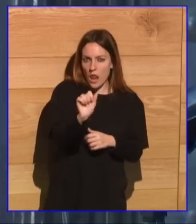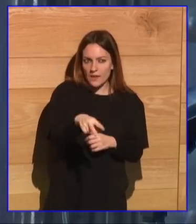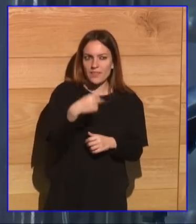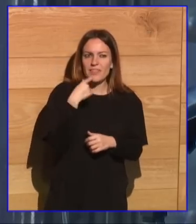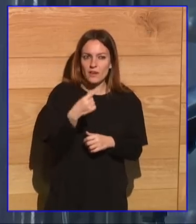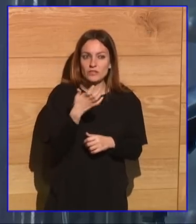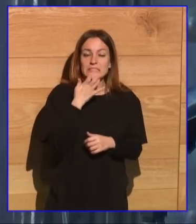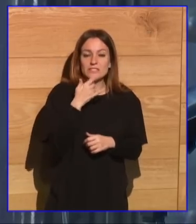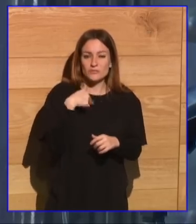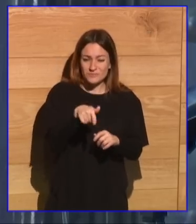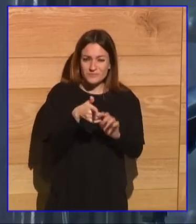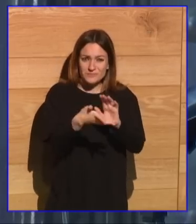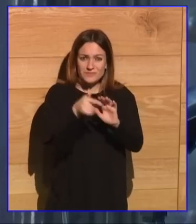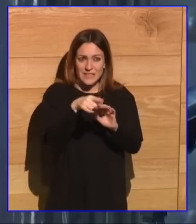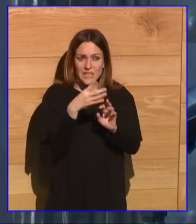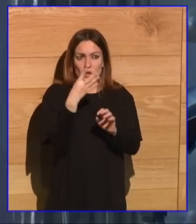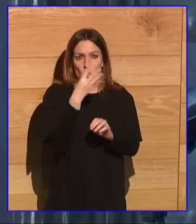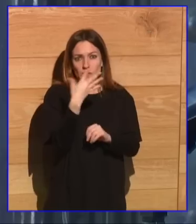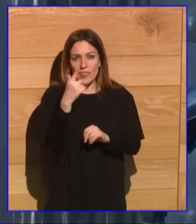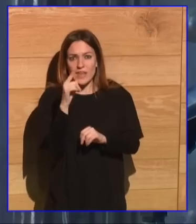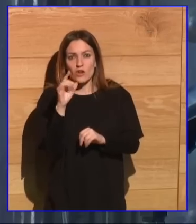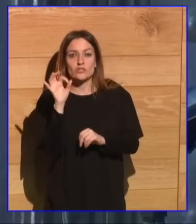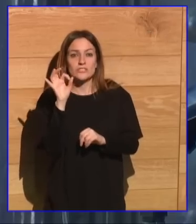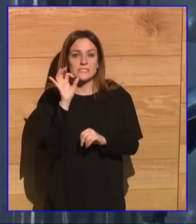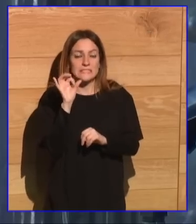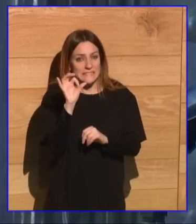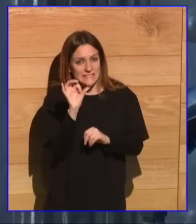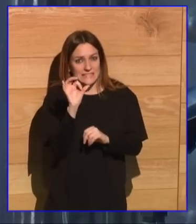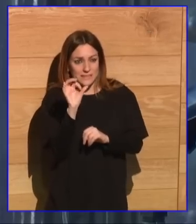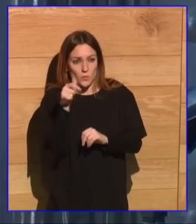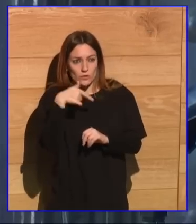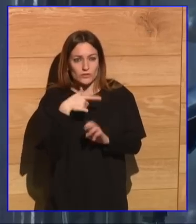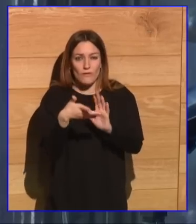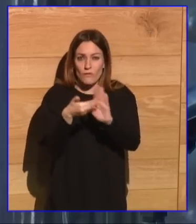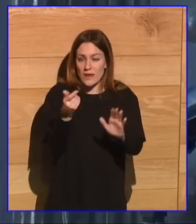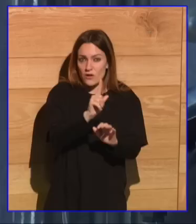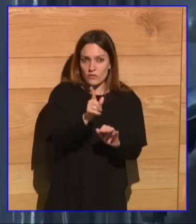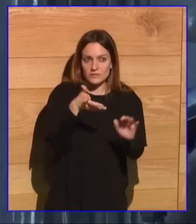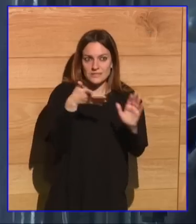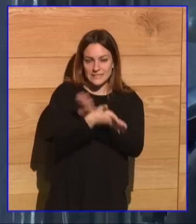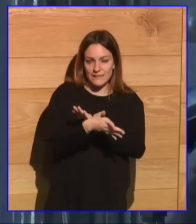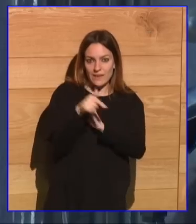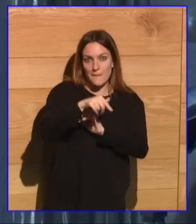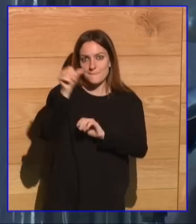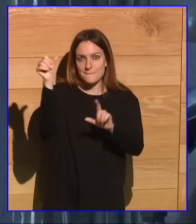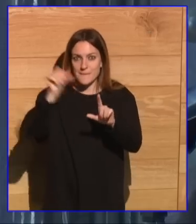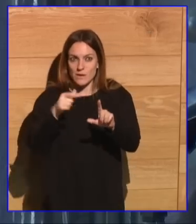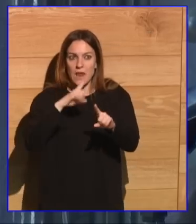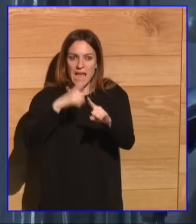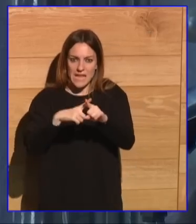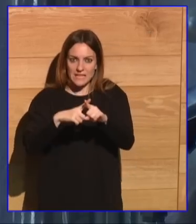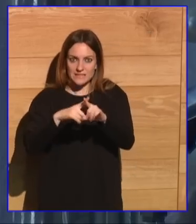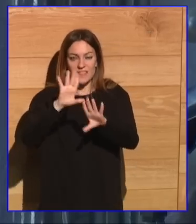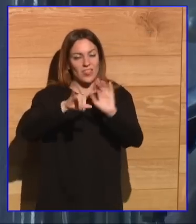no llego a quitar esos 4 o 5 El segundos del plano, la película hubiera sido X y no R, que es lo que acabó